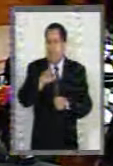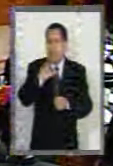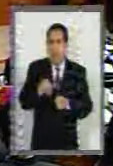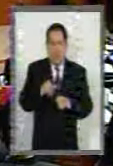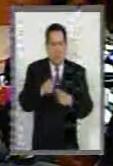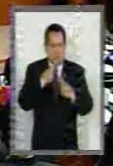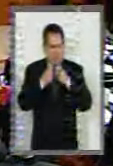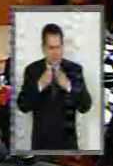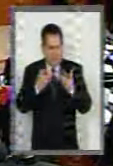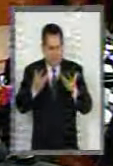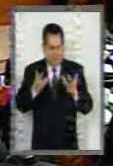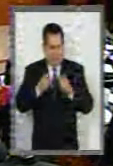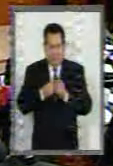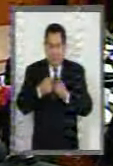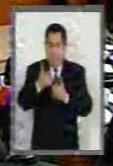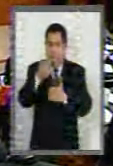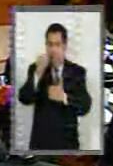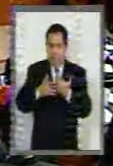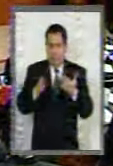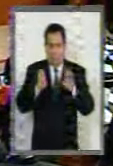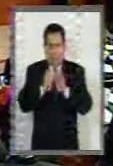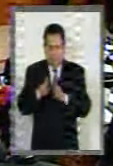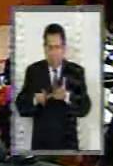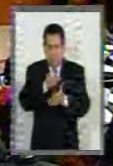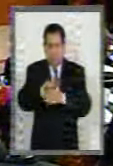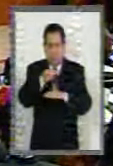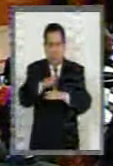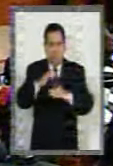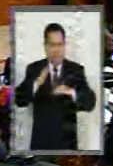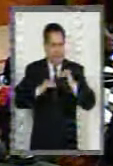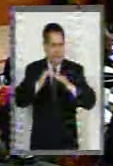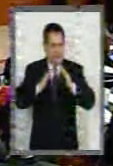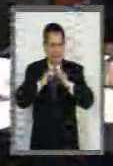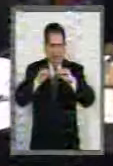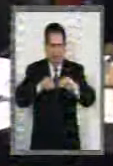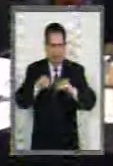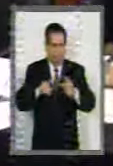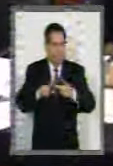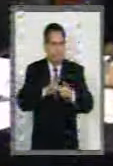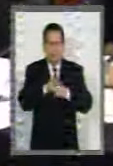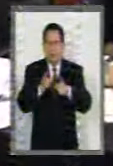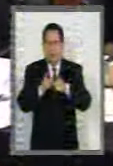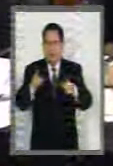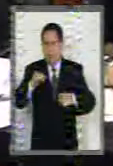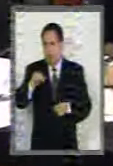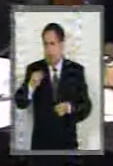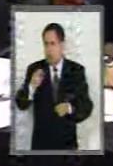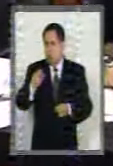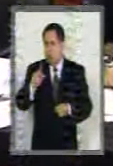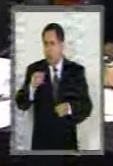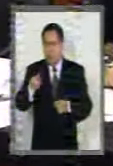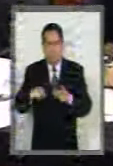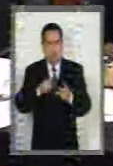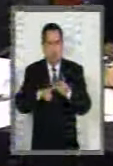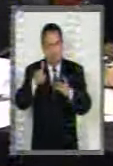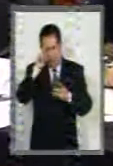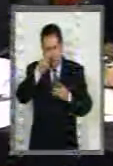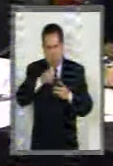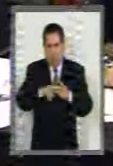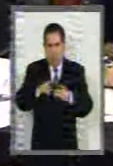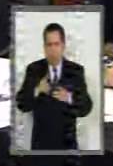ciclos legislativos importantes en la Ley de Asentamientos Humanos, la Ley de Desarrollo Metropolitano, el Consejo de